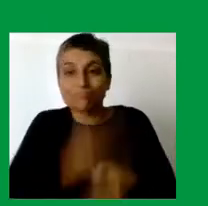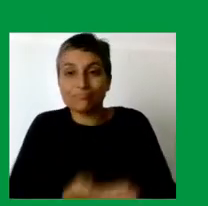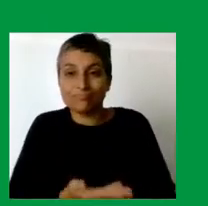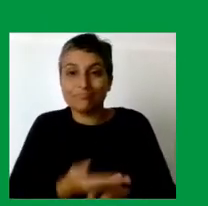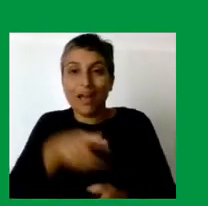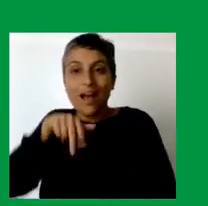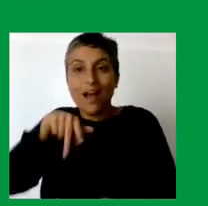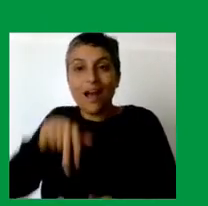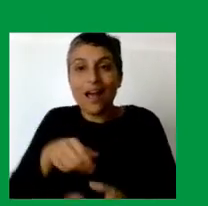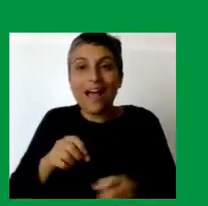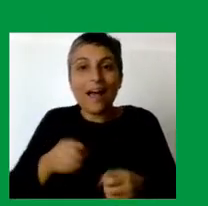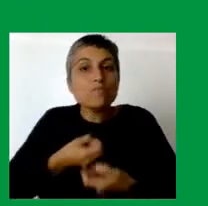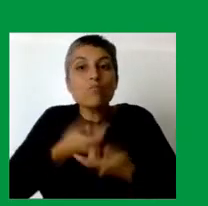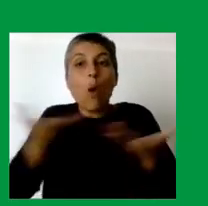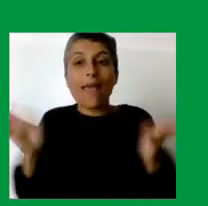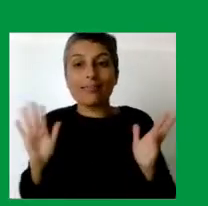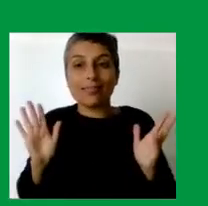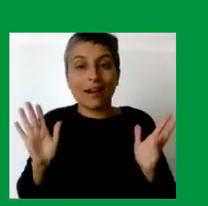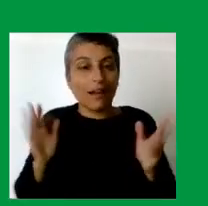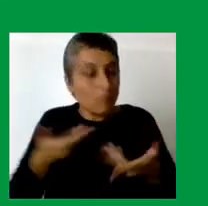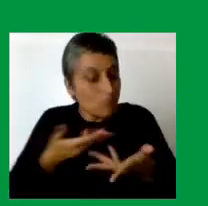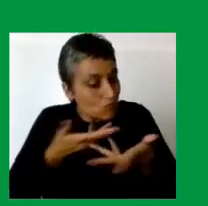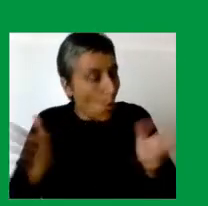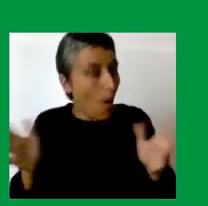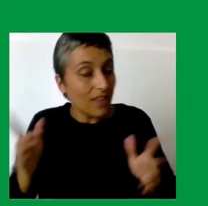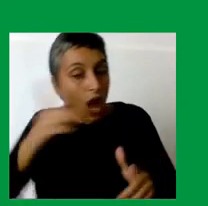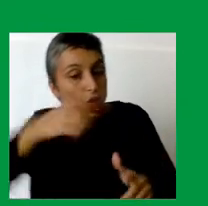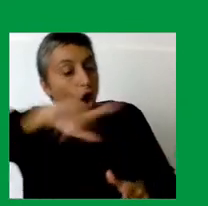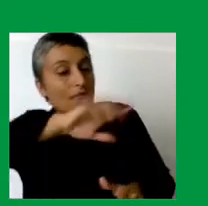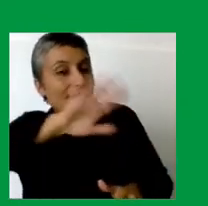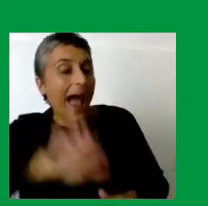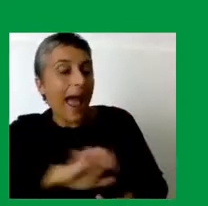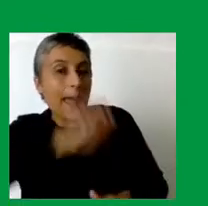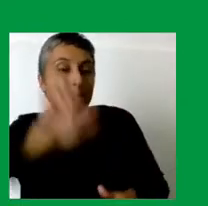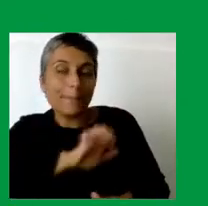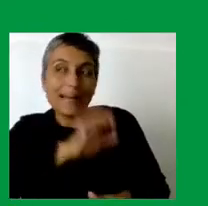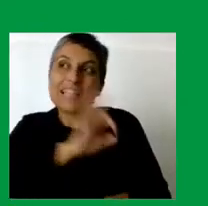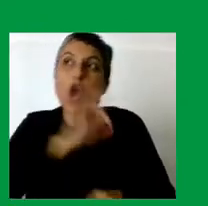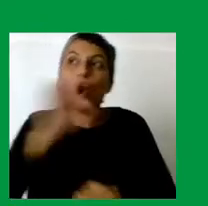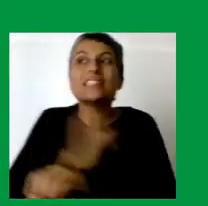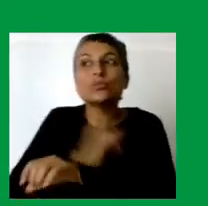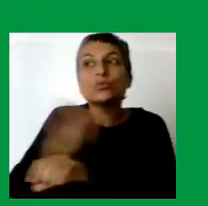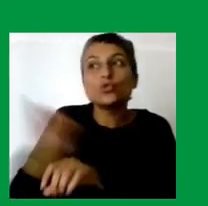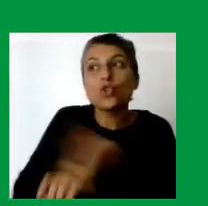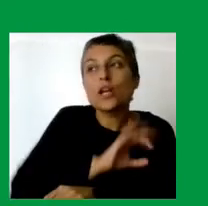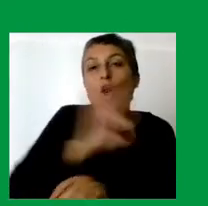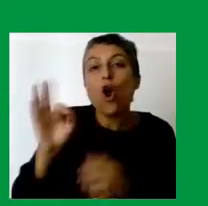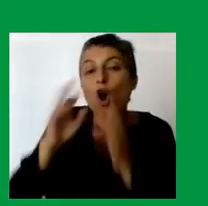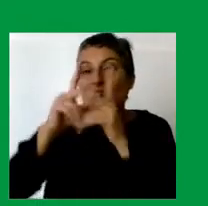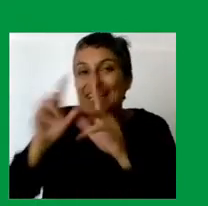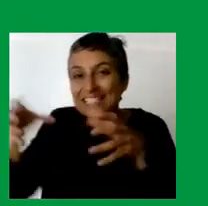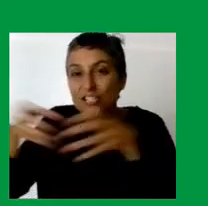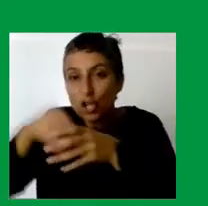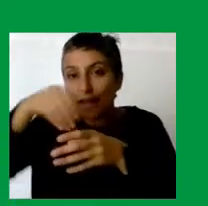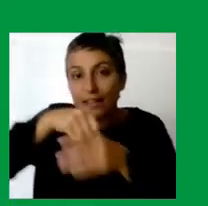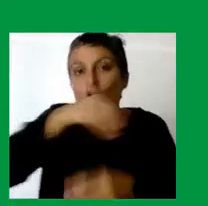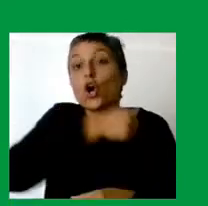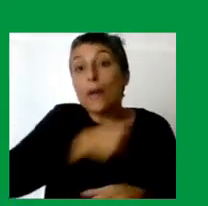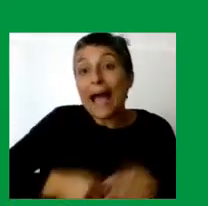son transparentes y todas las empresas, organismos, instituciones, a veces también gubernamentales, pueden acceder a